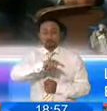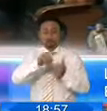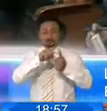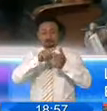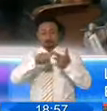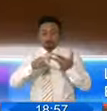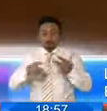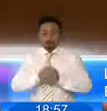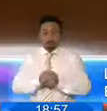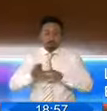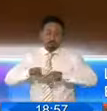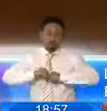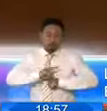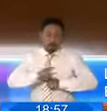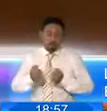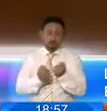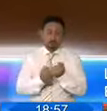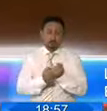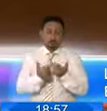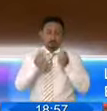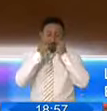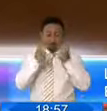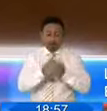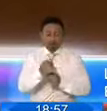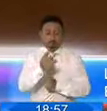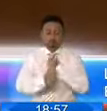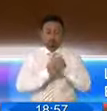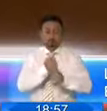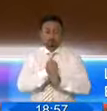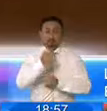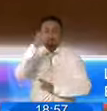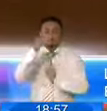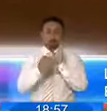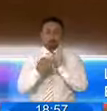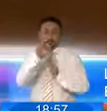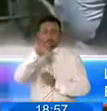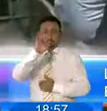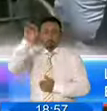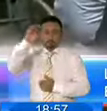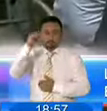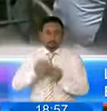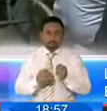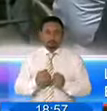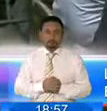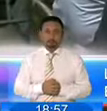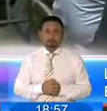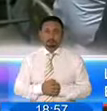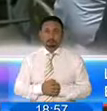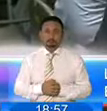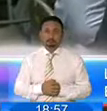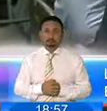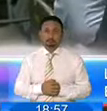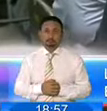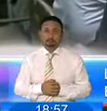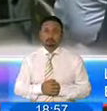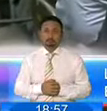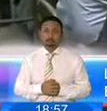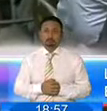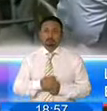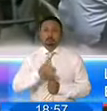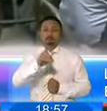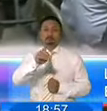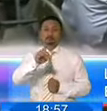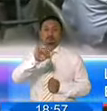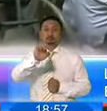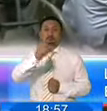colaboración eficaz, la Fiscalía solicitó la reducción del 80% de la pena mayor que se le imponga al resto. Diego Cabrera